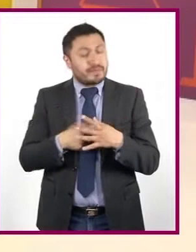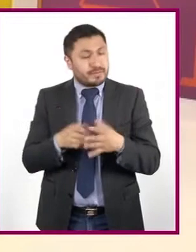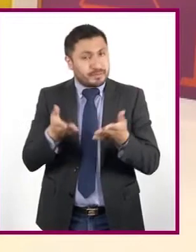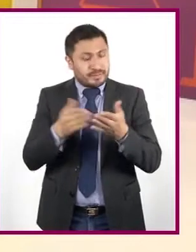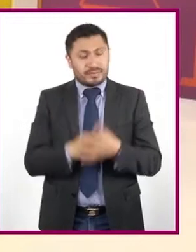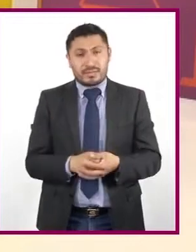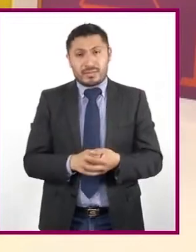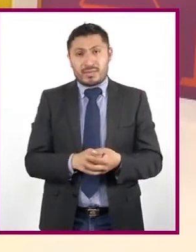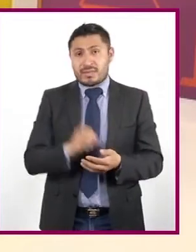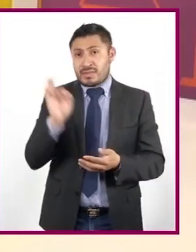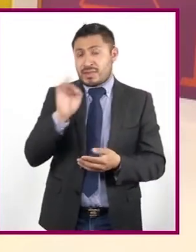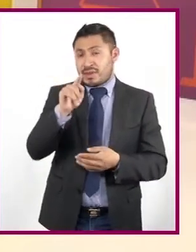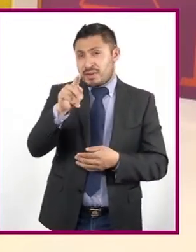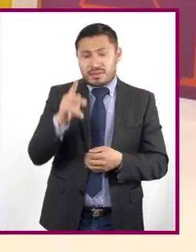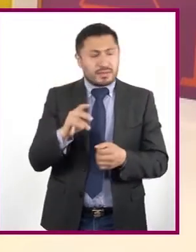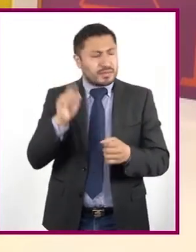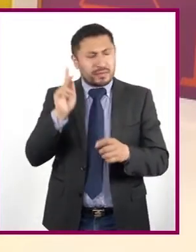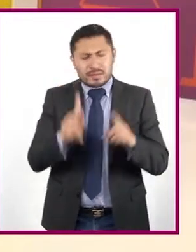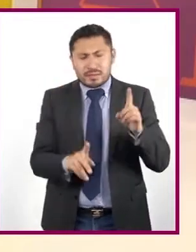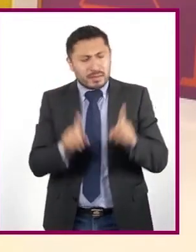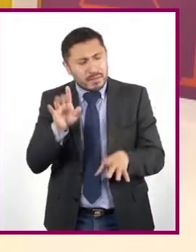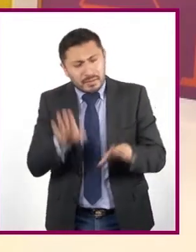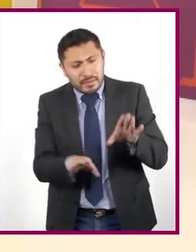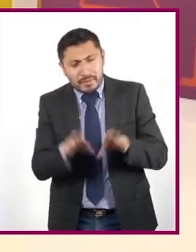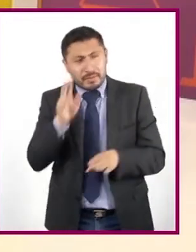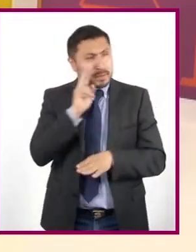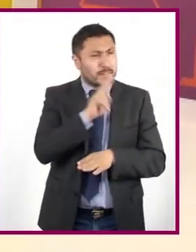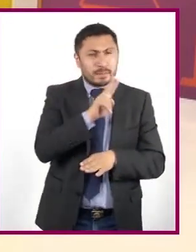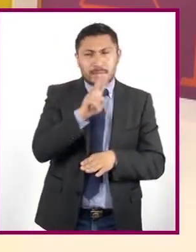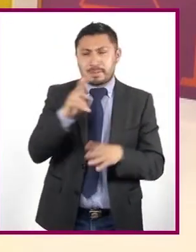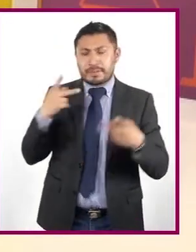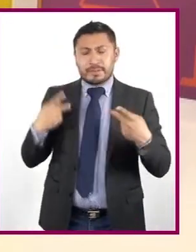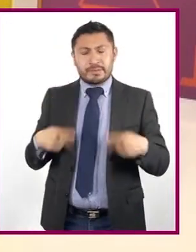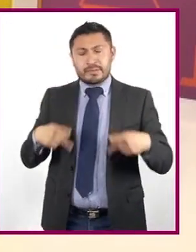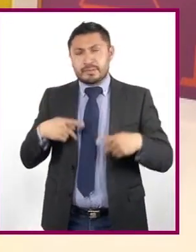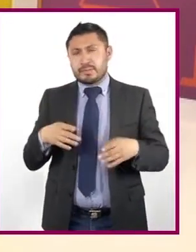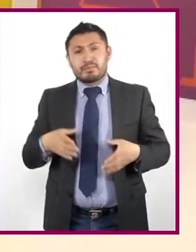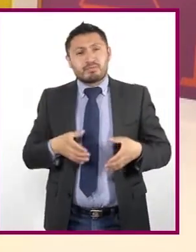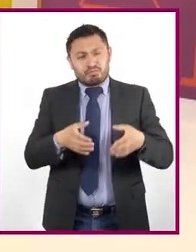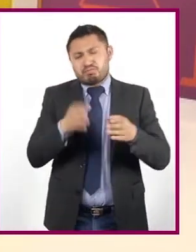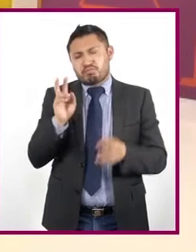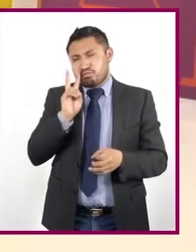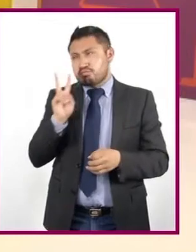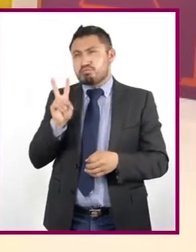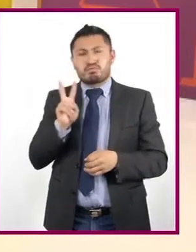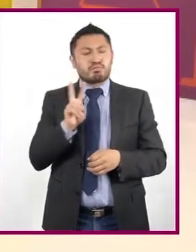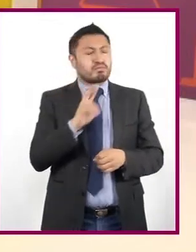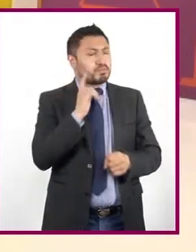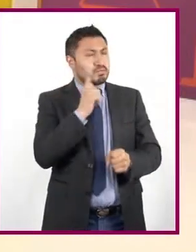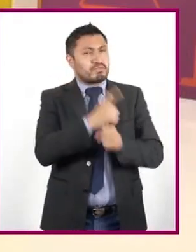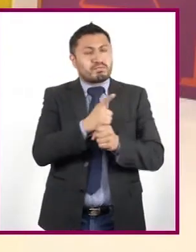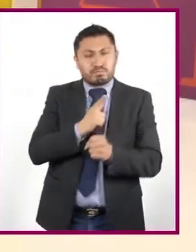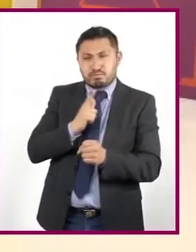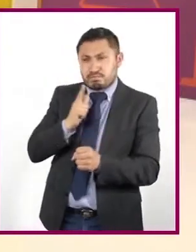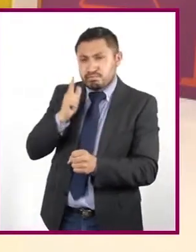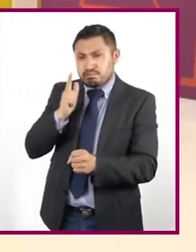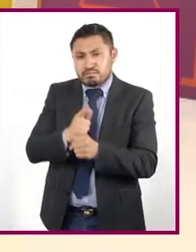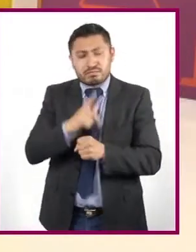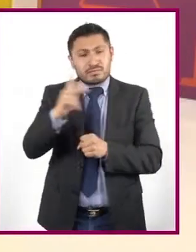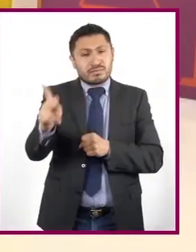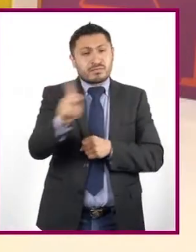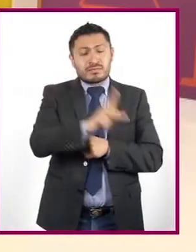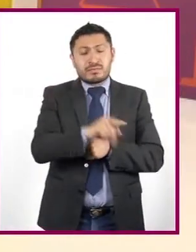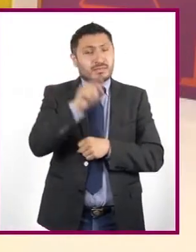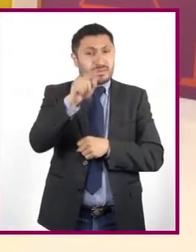al observar a las personas en la calle, identifican algunas que son muy semejantes a ustedes y algunas